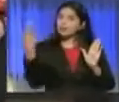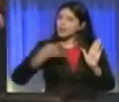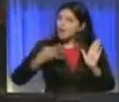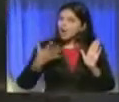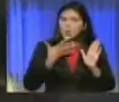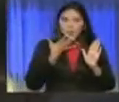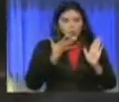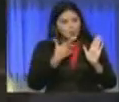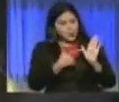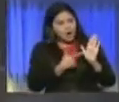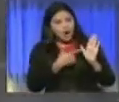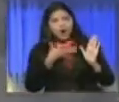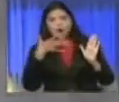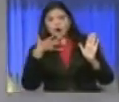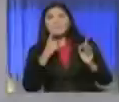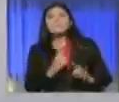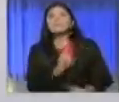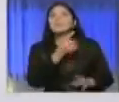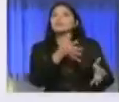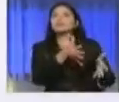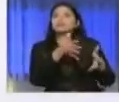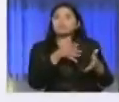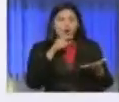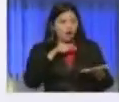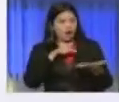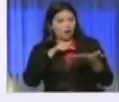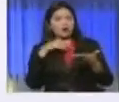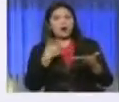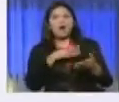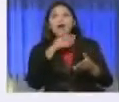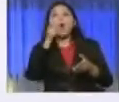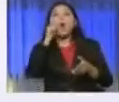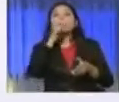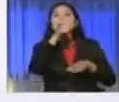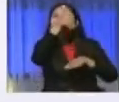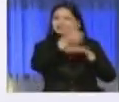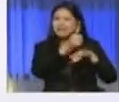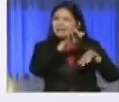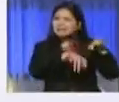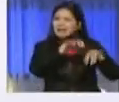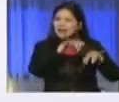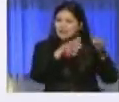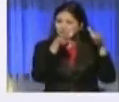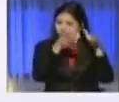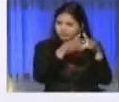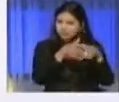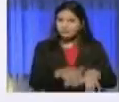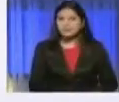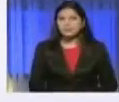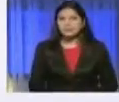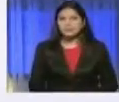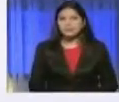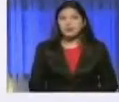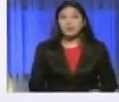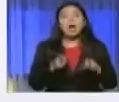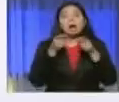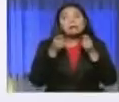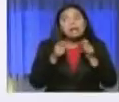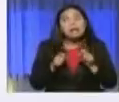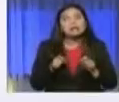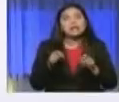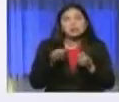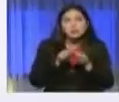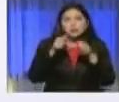Verdaderamente hermoso. Fue lo primero que me regaló el secretario ejecutivo de la comisión mixta. Vamos a tratar de abrir